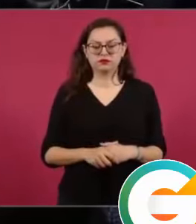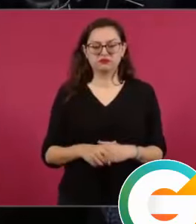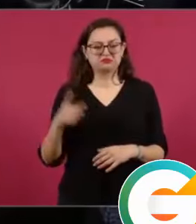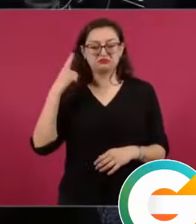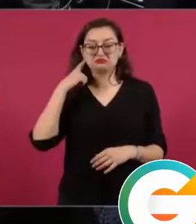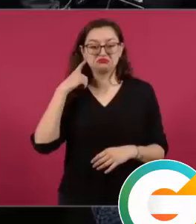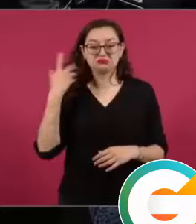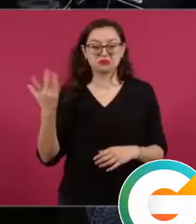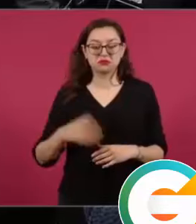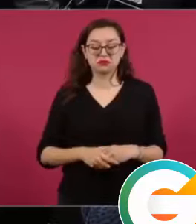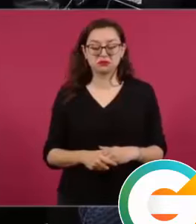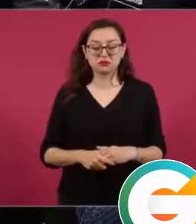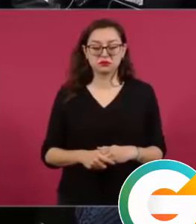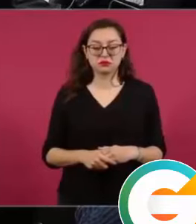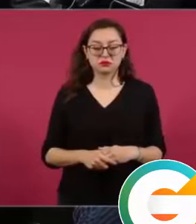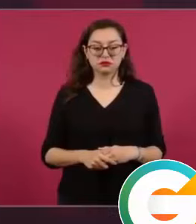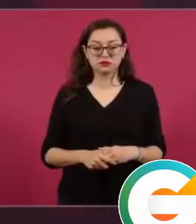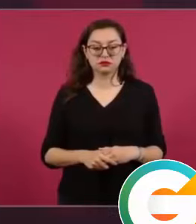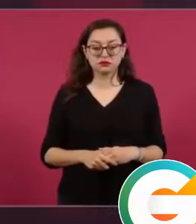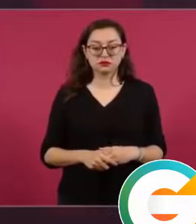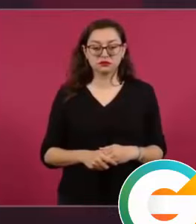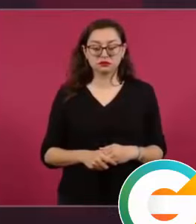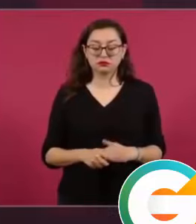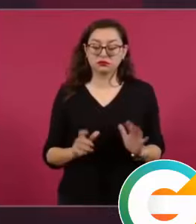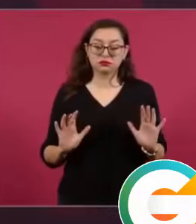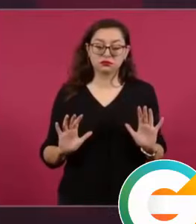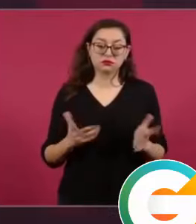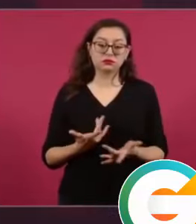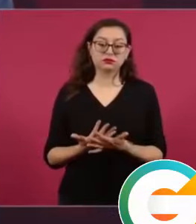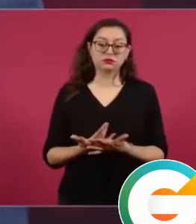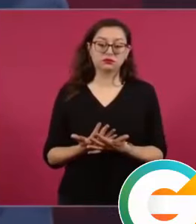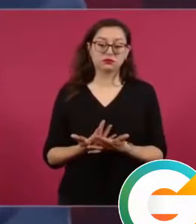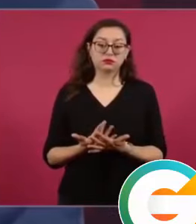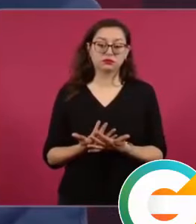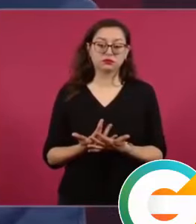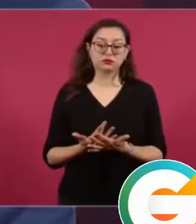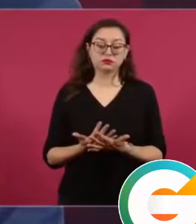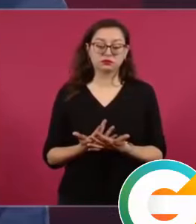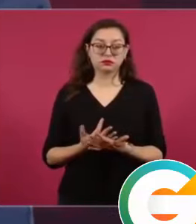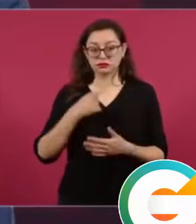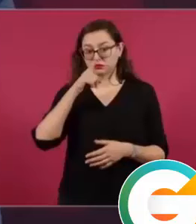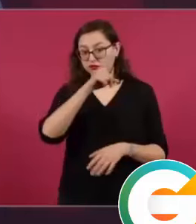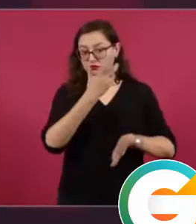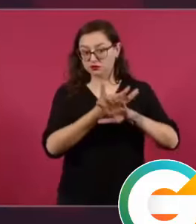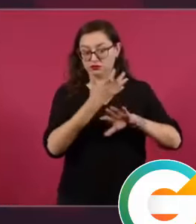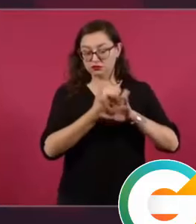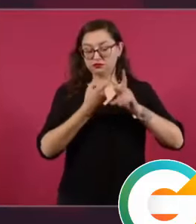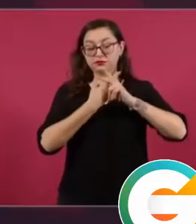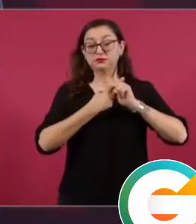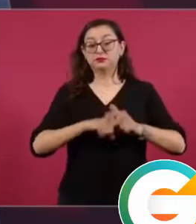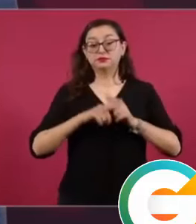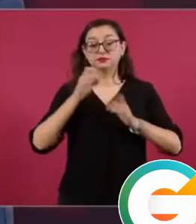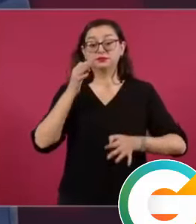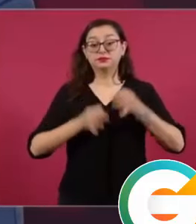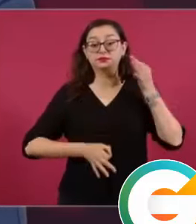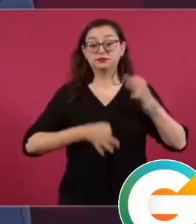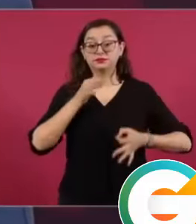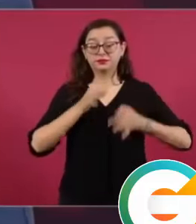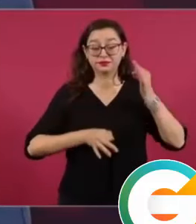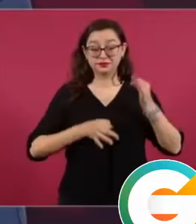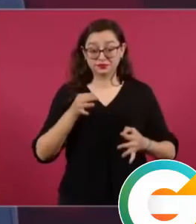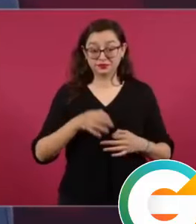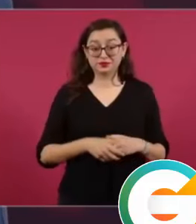alguna opinión? Pues vamos a esperar, ¿no? Porque todavía está iniciando el proceso. Hoy en